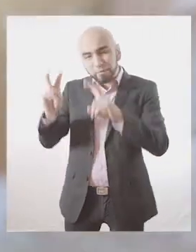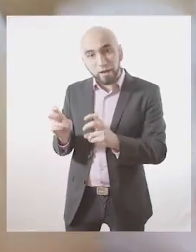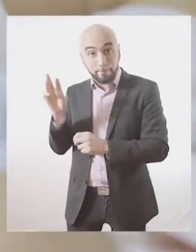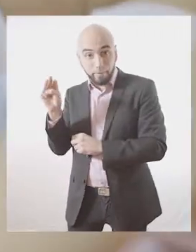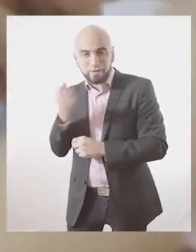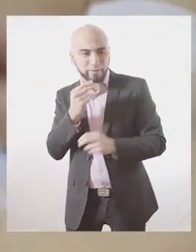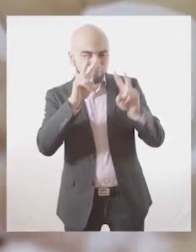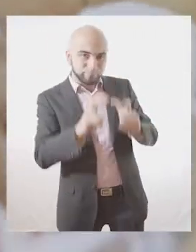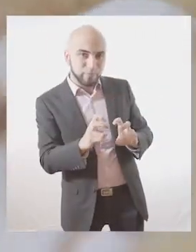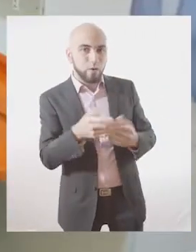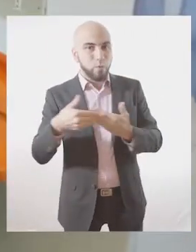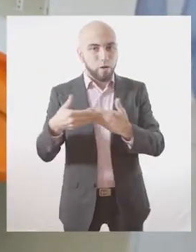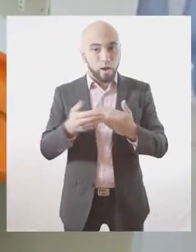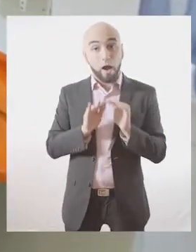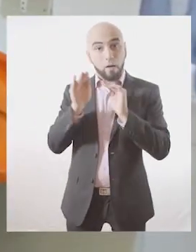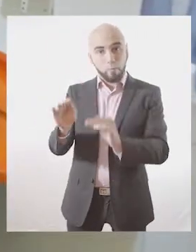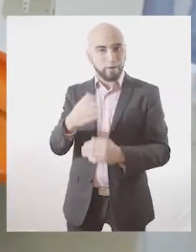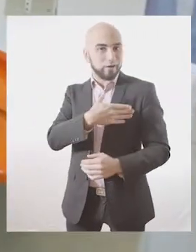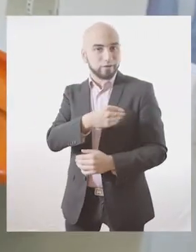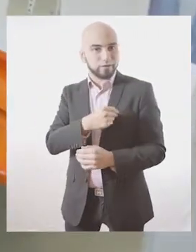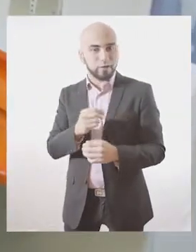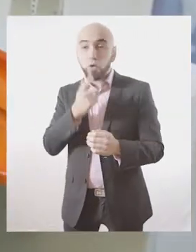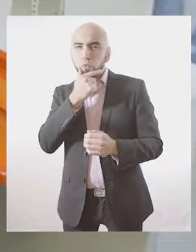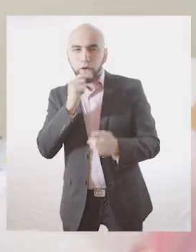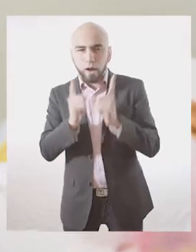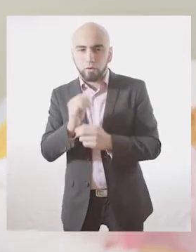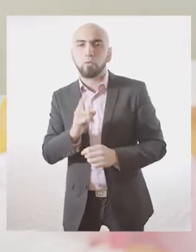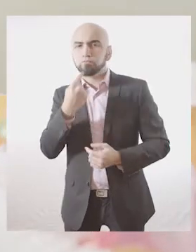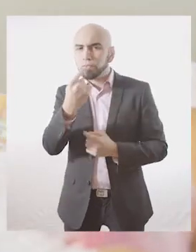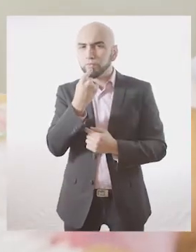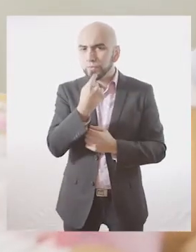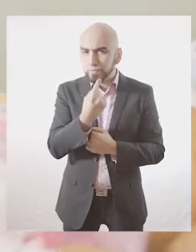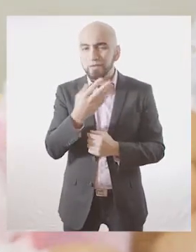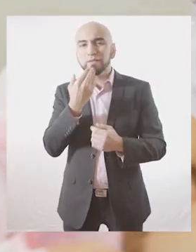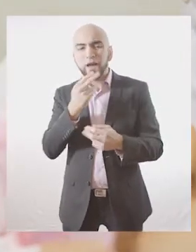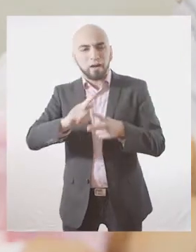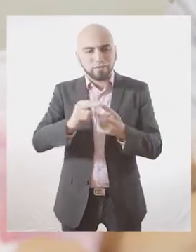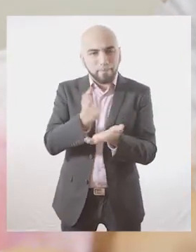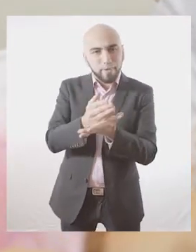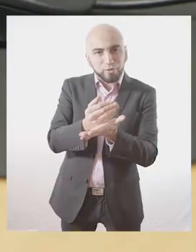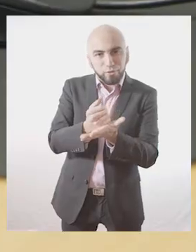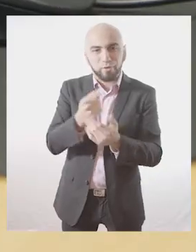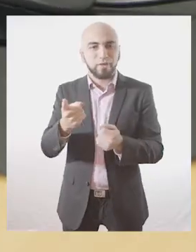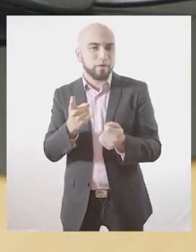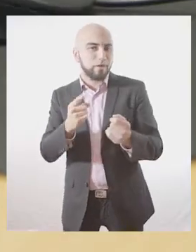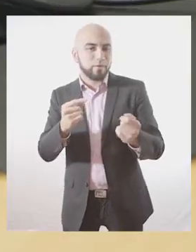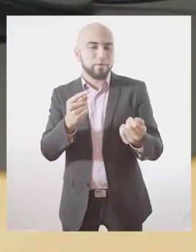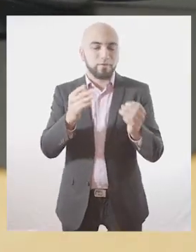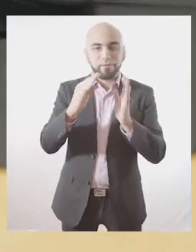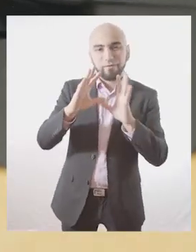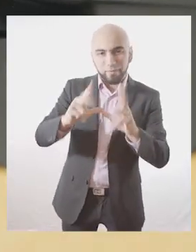madre y a la guagua, apoyar la lactancia, resolver las dudas y elegir un método de planificación familiar. Por